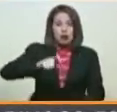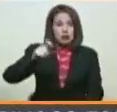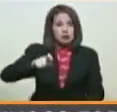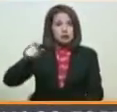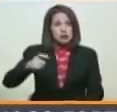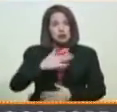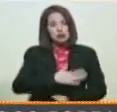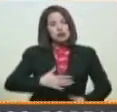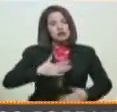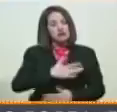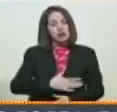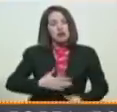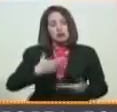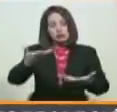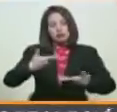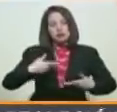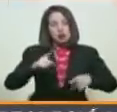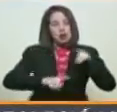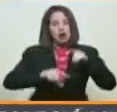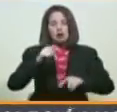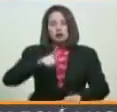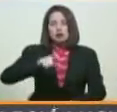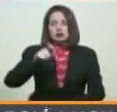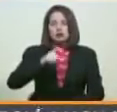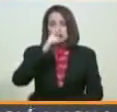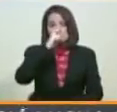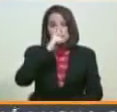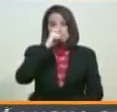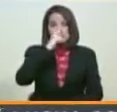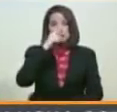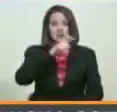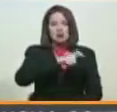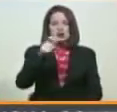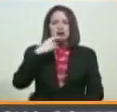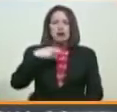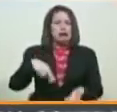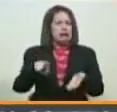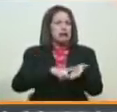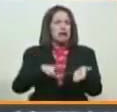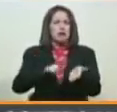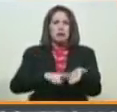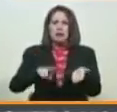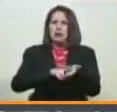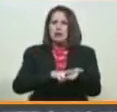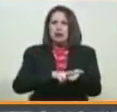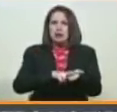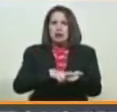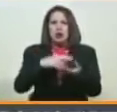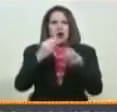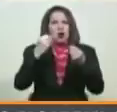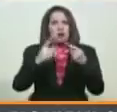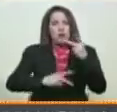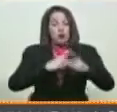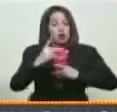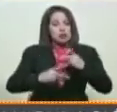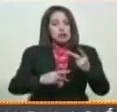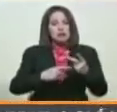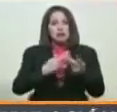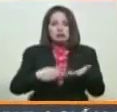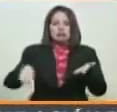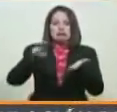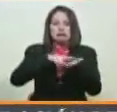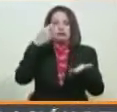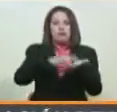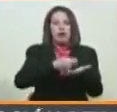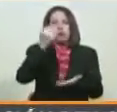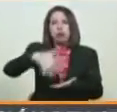la satisfacción de las necesidades que el pueblo está demandando. Hay quienes reinciden, ministro, en precisamente en ese proceso de remarcaje de precios y en no